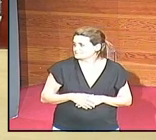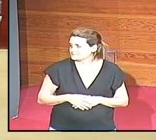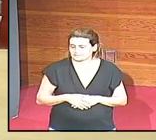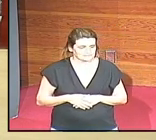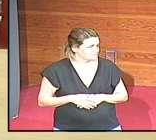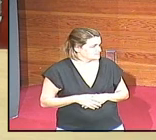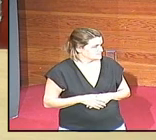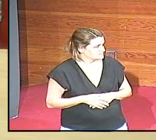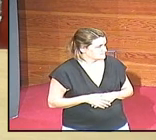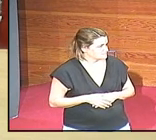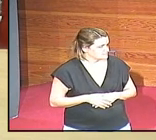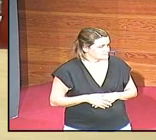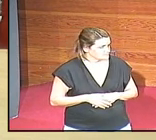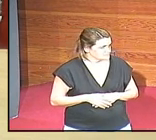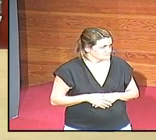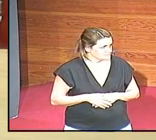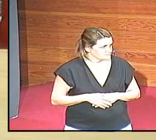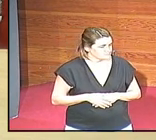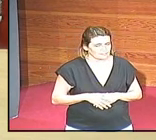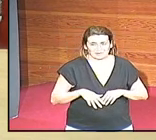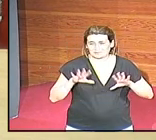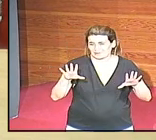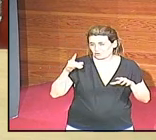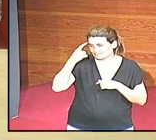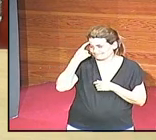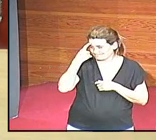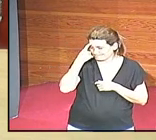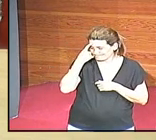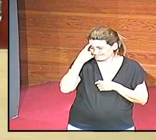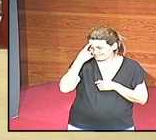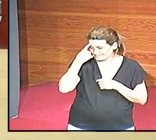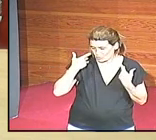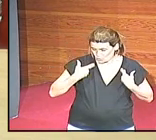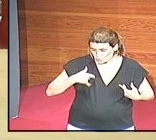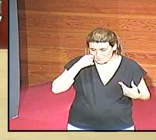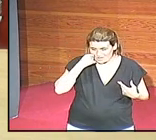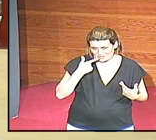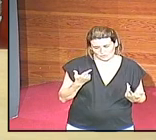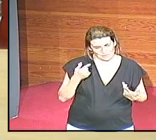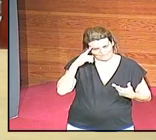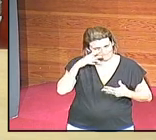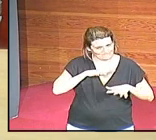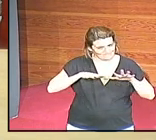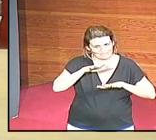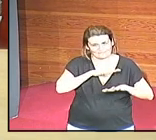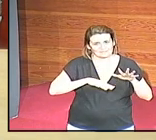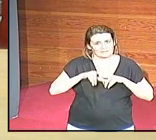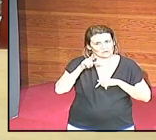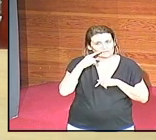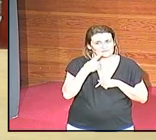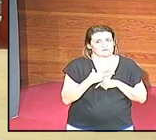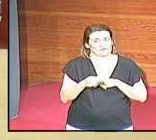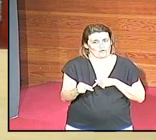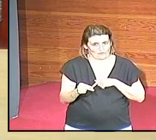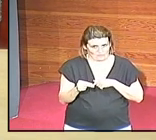pero la mente humana es muy perversa y tú vas a negarte mil veces, es lo que digo, o sea, te vas a negar mil veces que